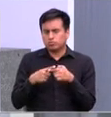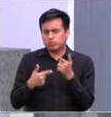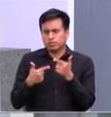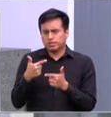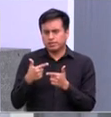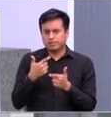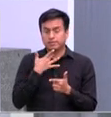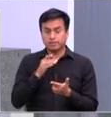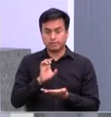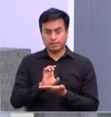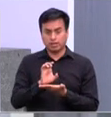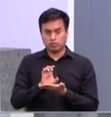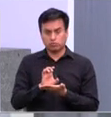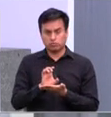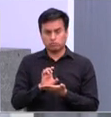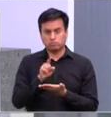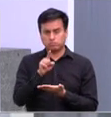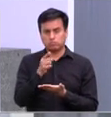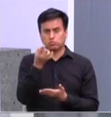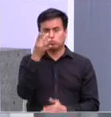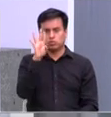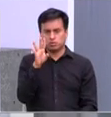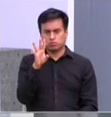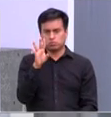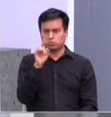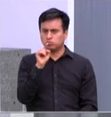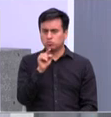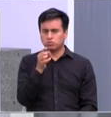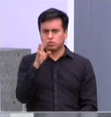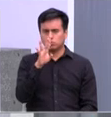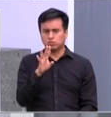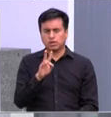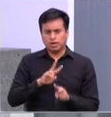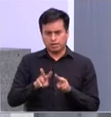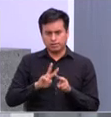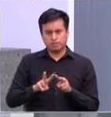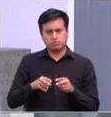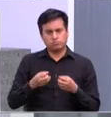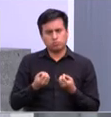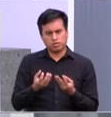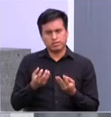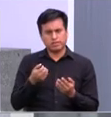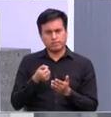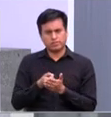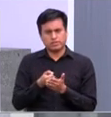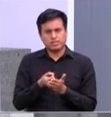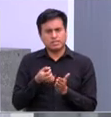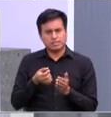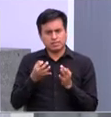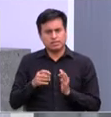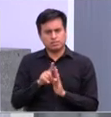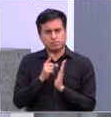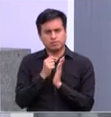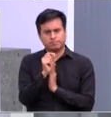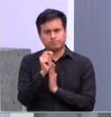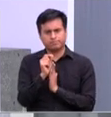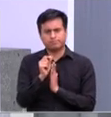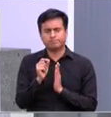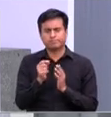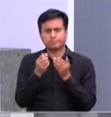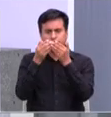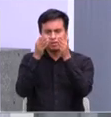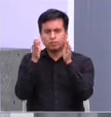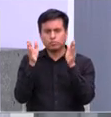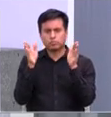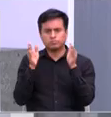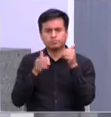sociopolítica de que el Estado ha de ser el único en generar la violencia física legítima. Se amplió